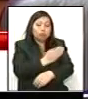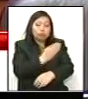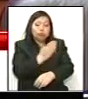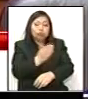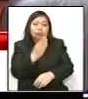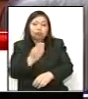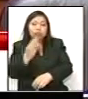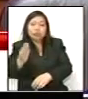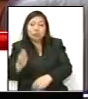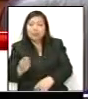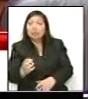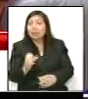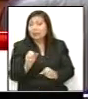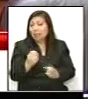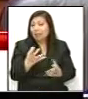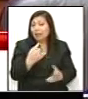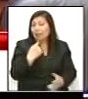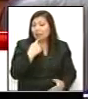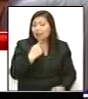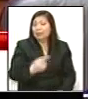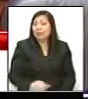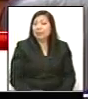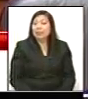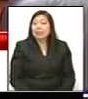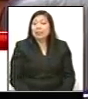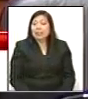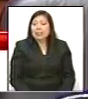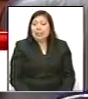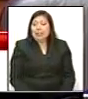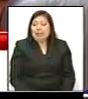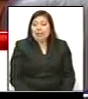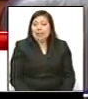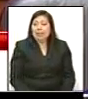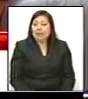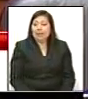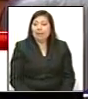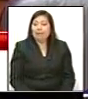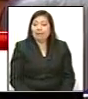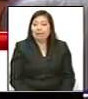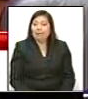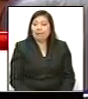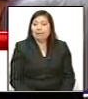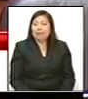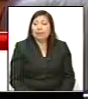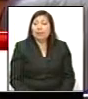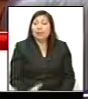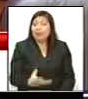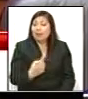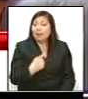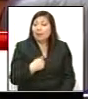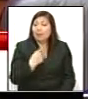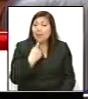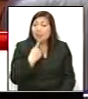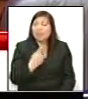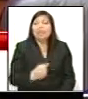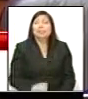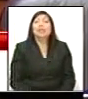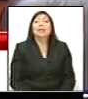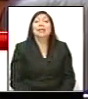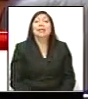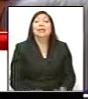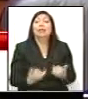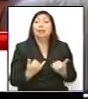quiero decirles, sí, me pide luego una interrupción la congresista Salgado. Quiero decirles que